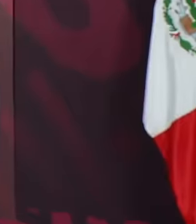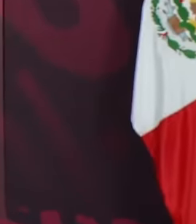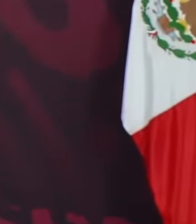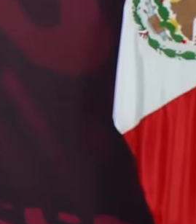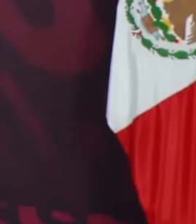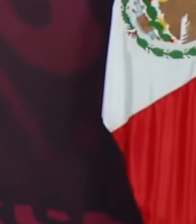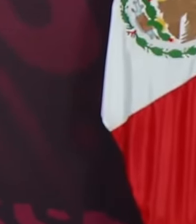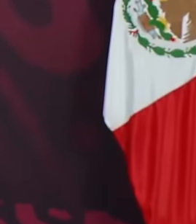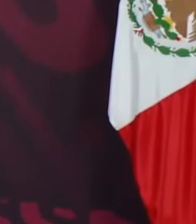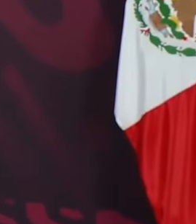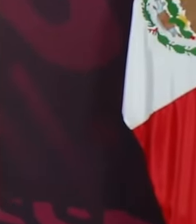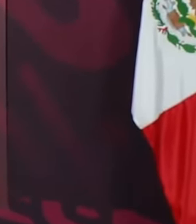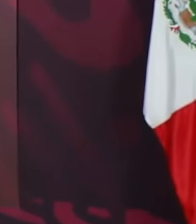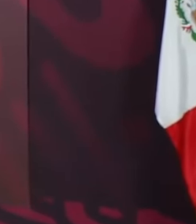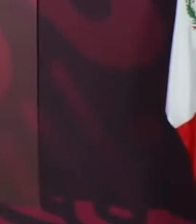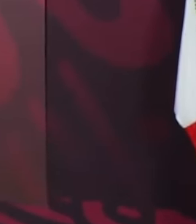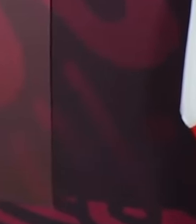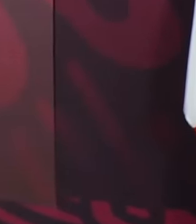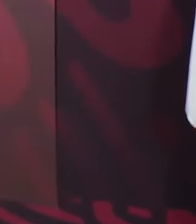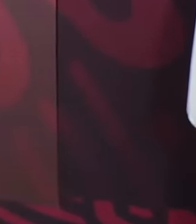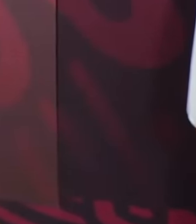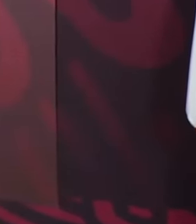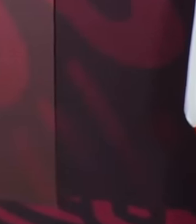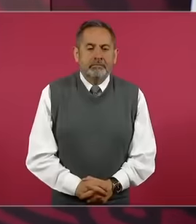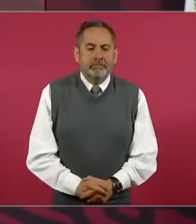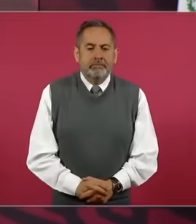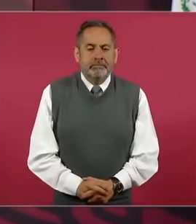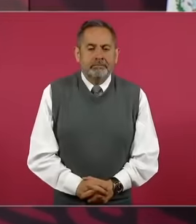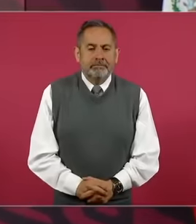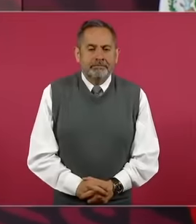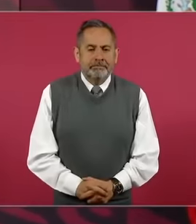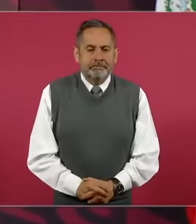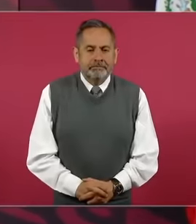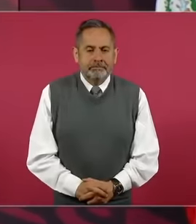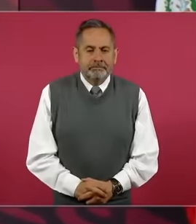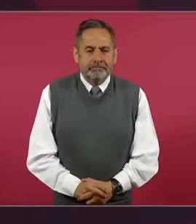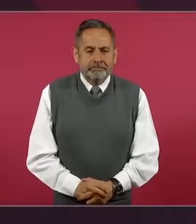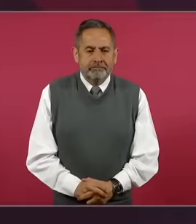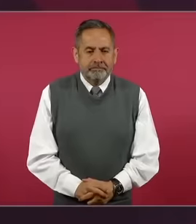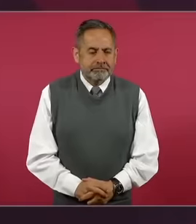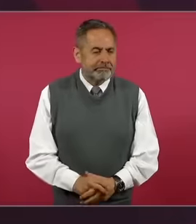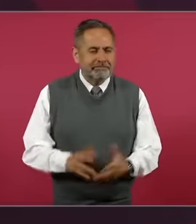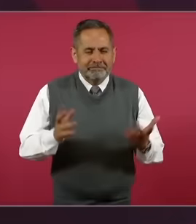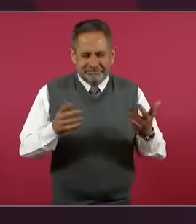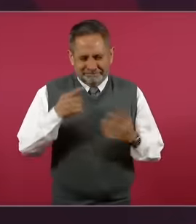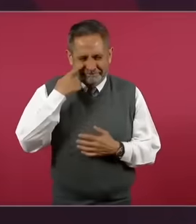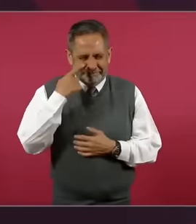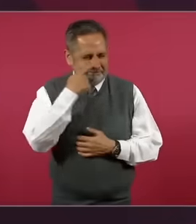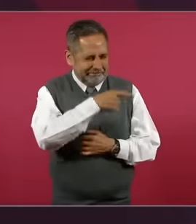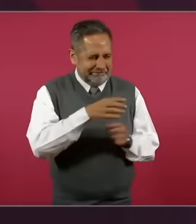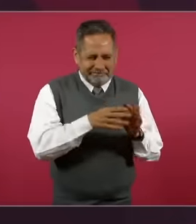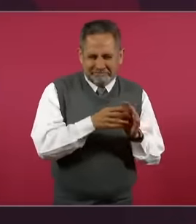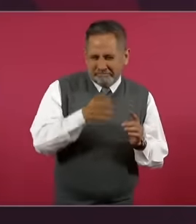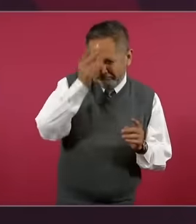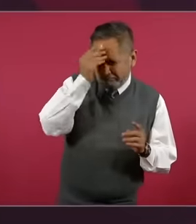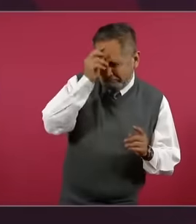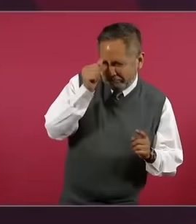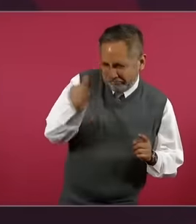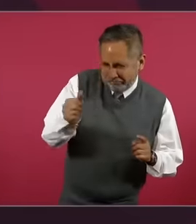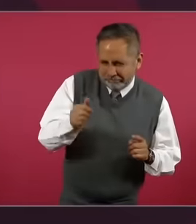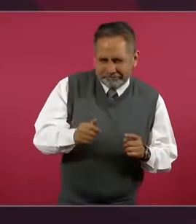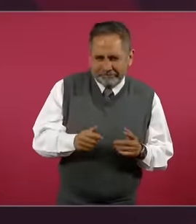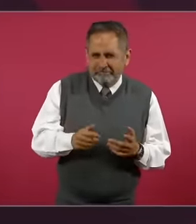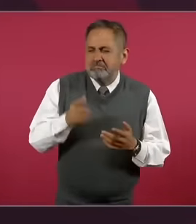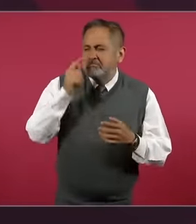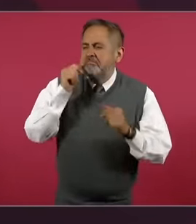Disfruta el votado, como diciendo, ahí está, toma. ¿Sí? Ahí te vino también un